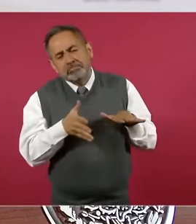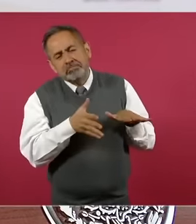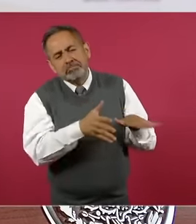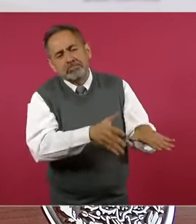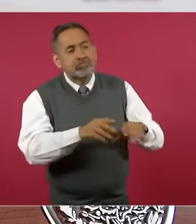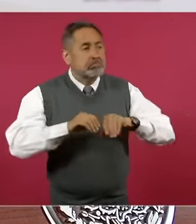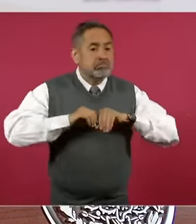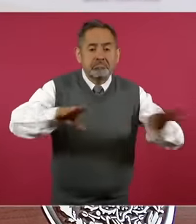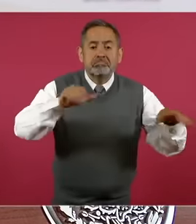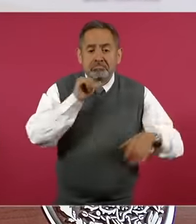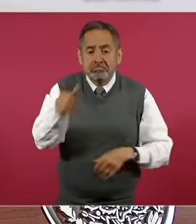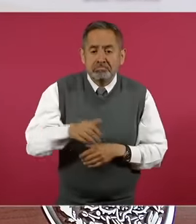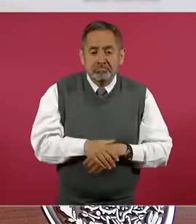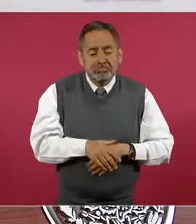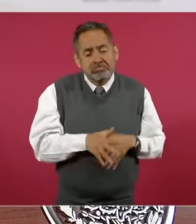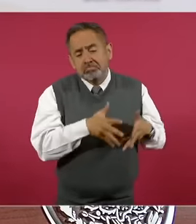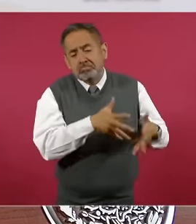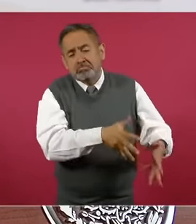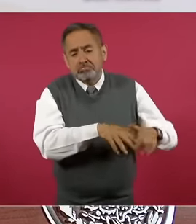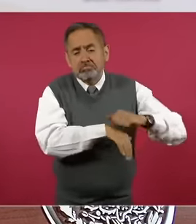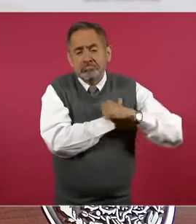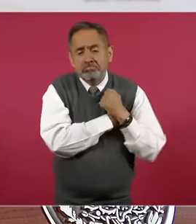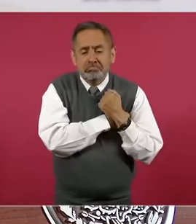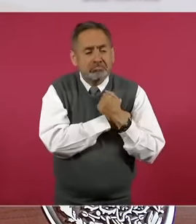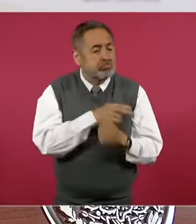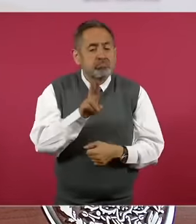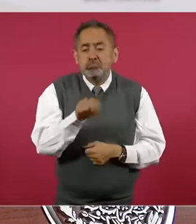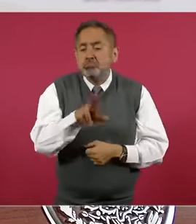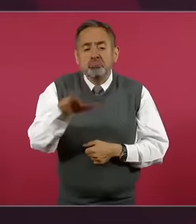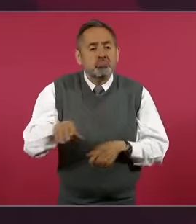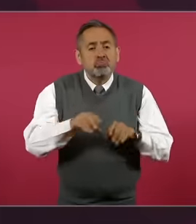No salió la entrevista nunca.